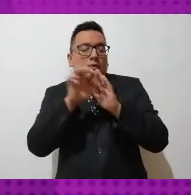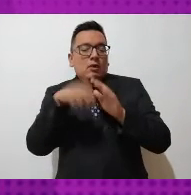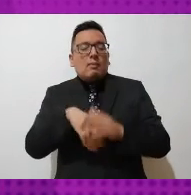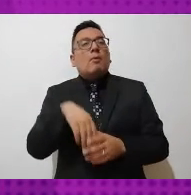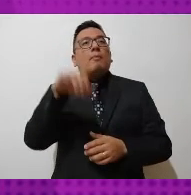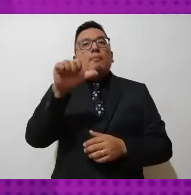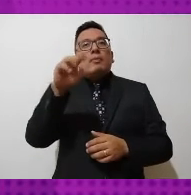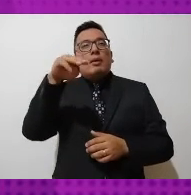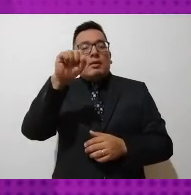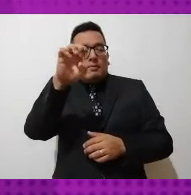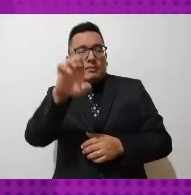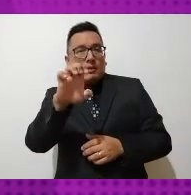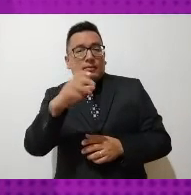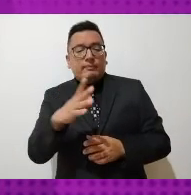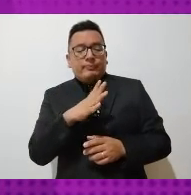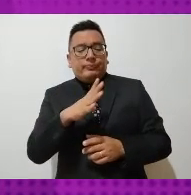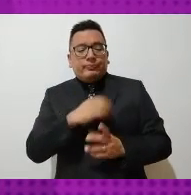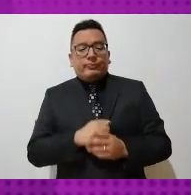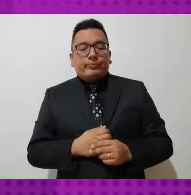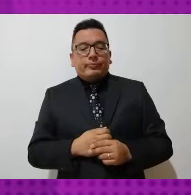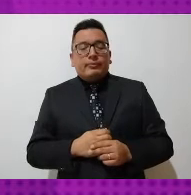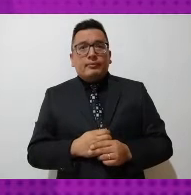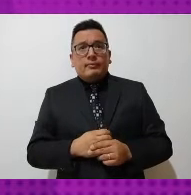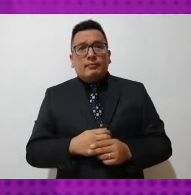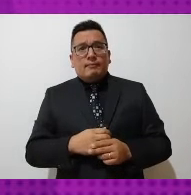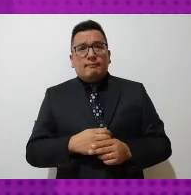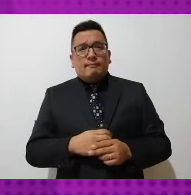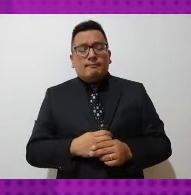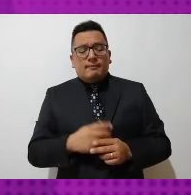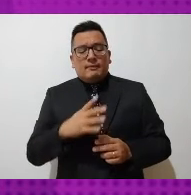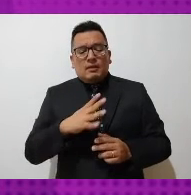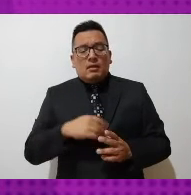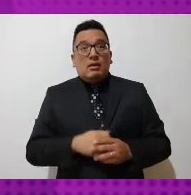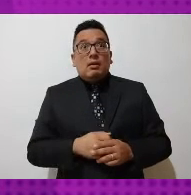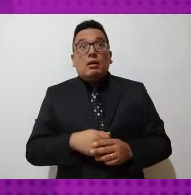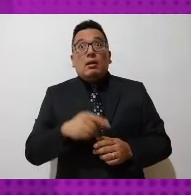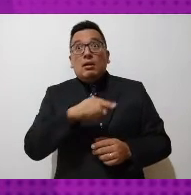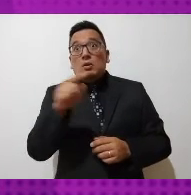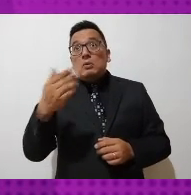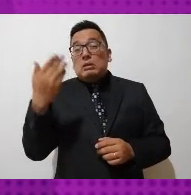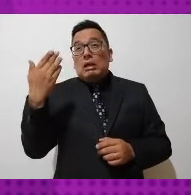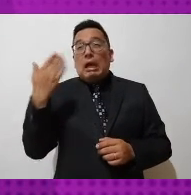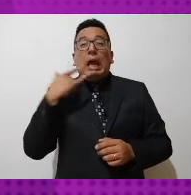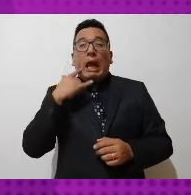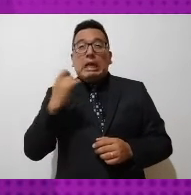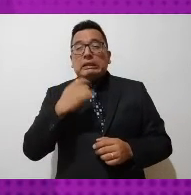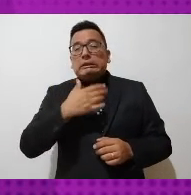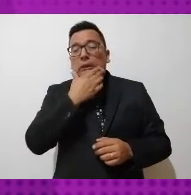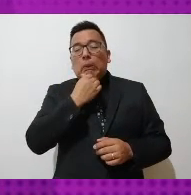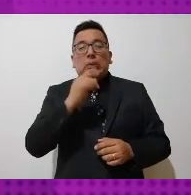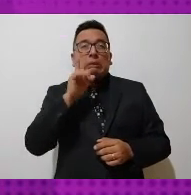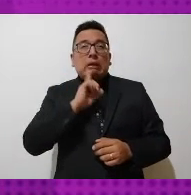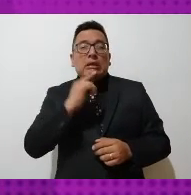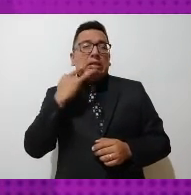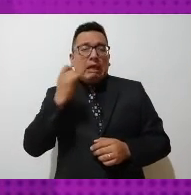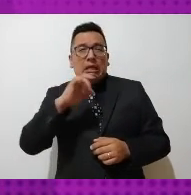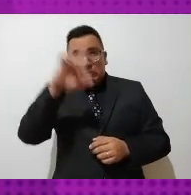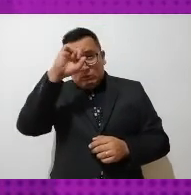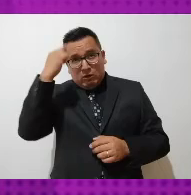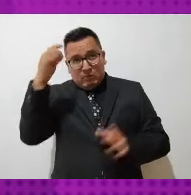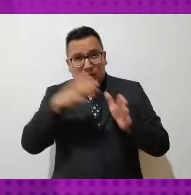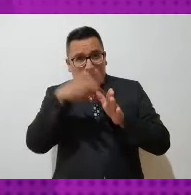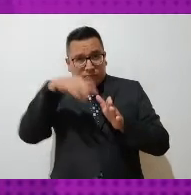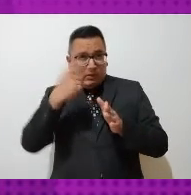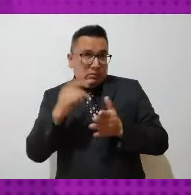de consejeras electorales y exconsejeras electorales que buscan fortalecer y proteger la participación política